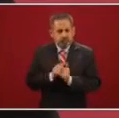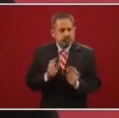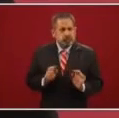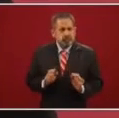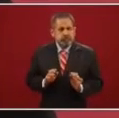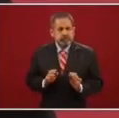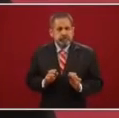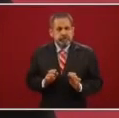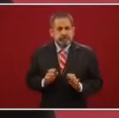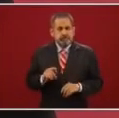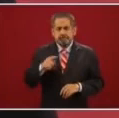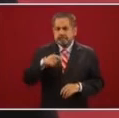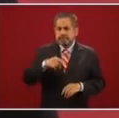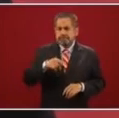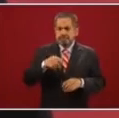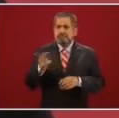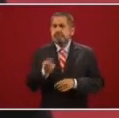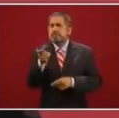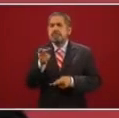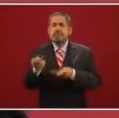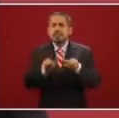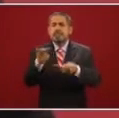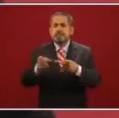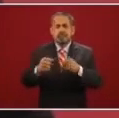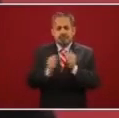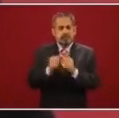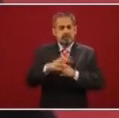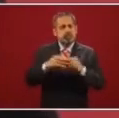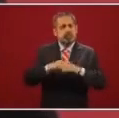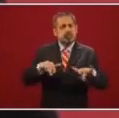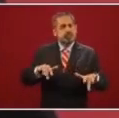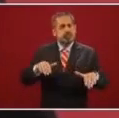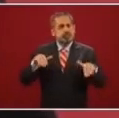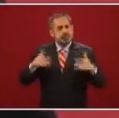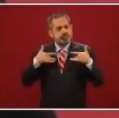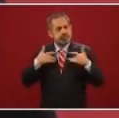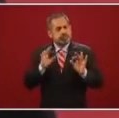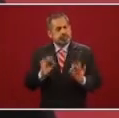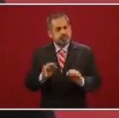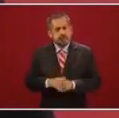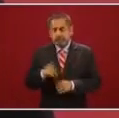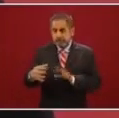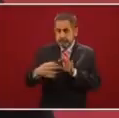completamente independiente. Y un poco con lo que iba relacionado con las